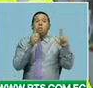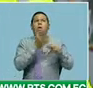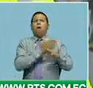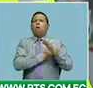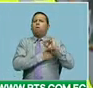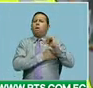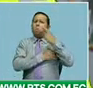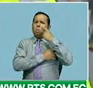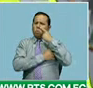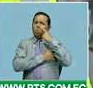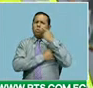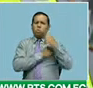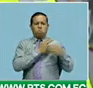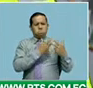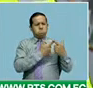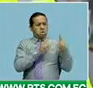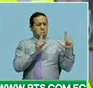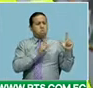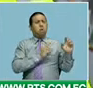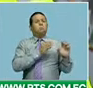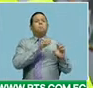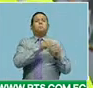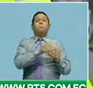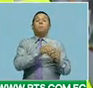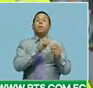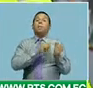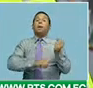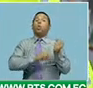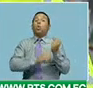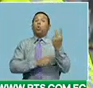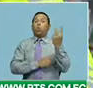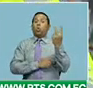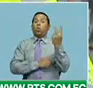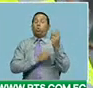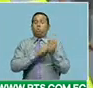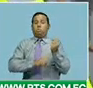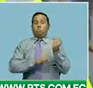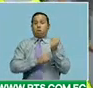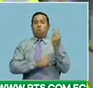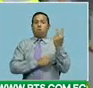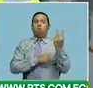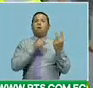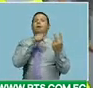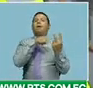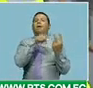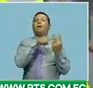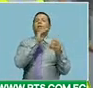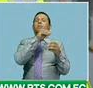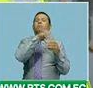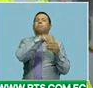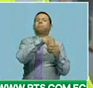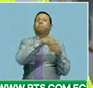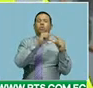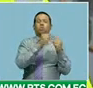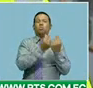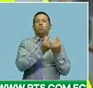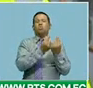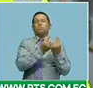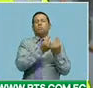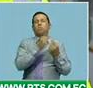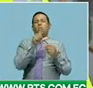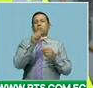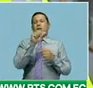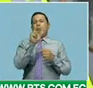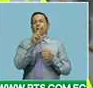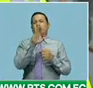de 2020. Los 2 hermanos pertenecientes a una presunta organización de los Larretas, en esta lucha